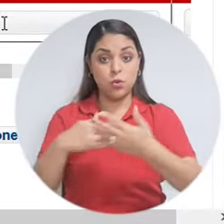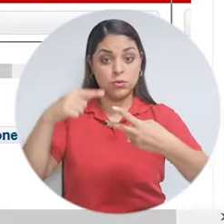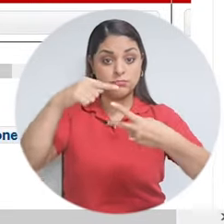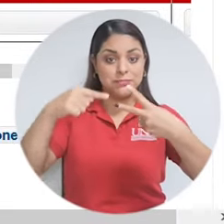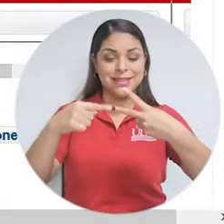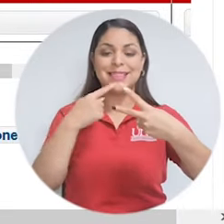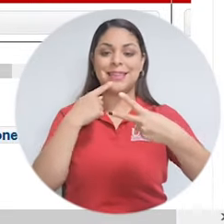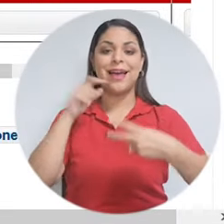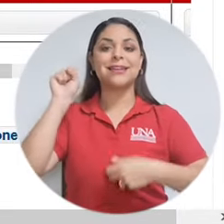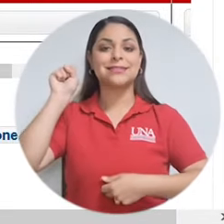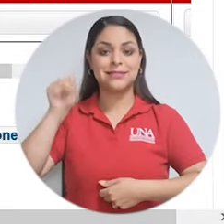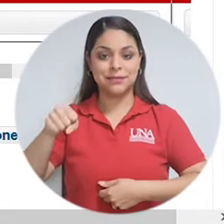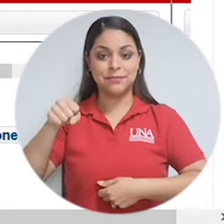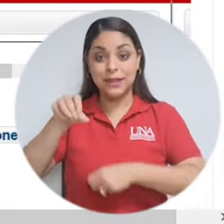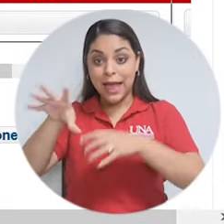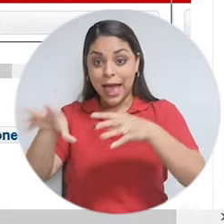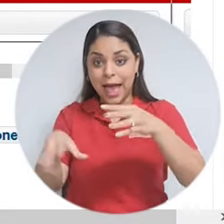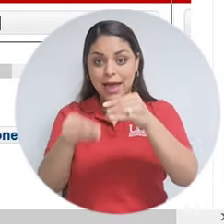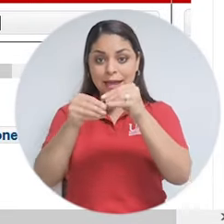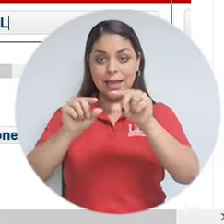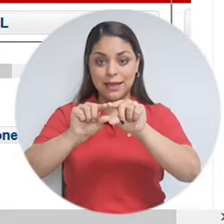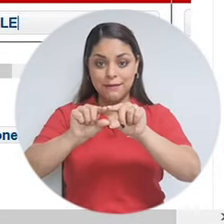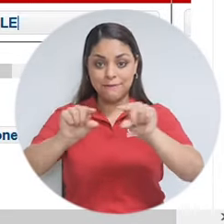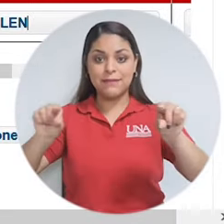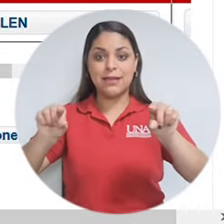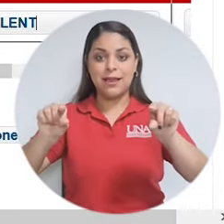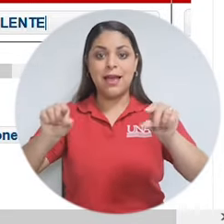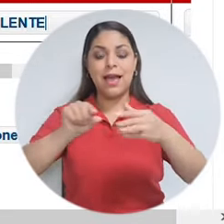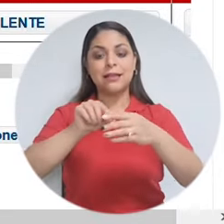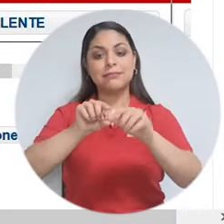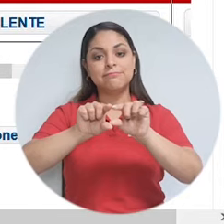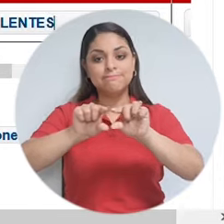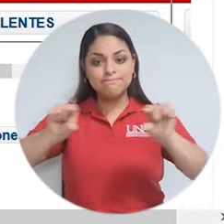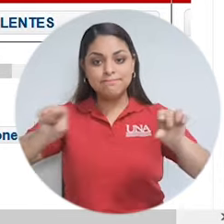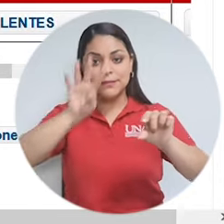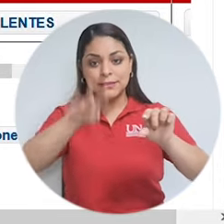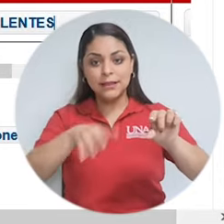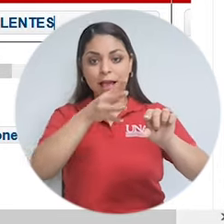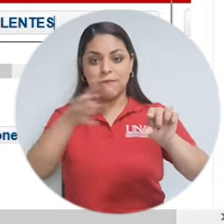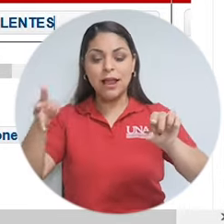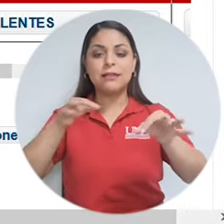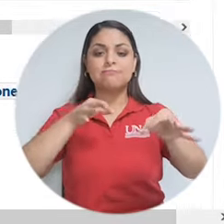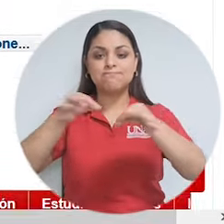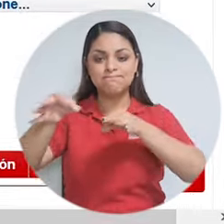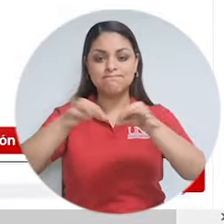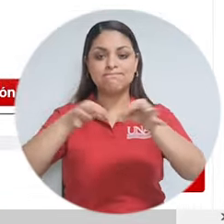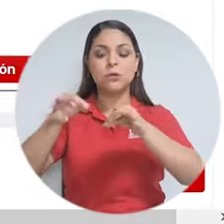marque Sí y agregue una fila en la tabla con el detalle de la información.